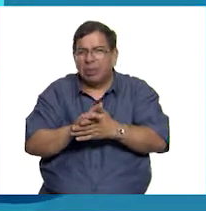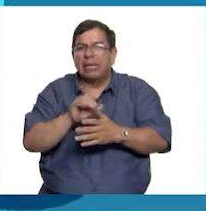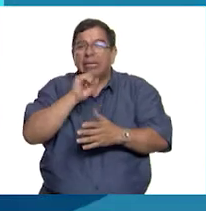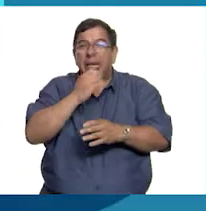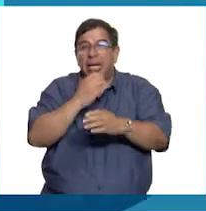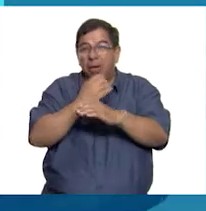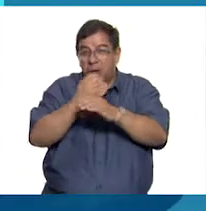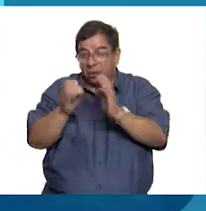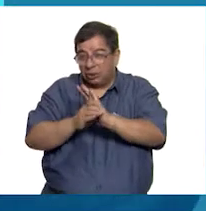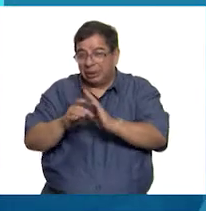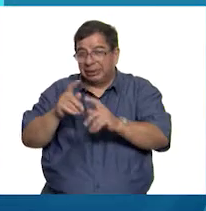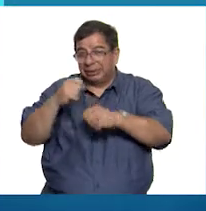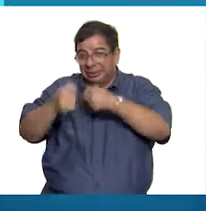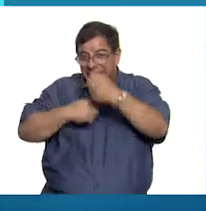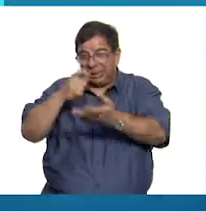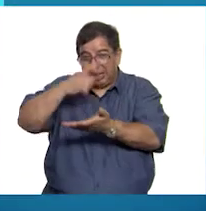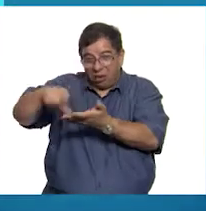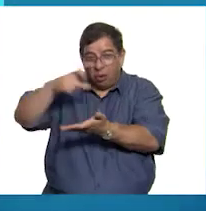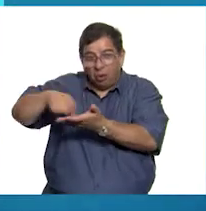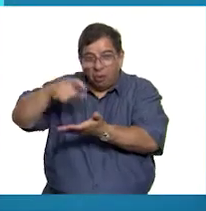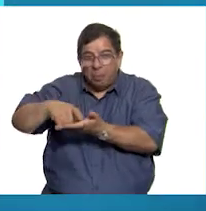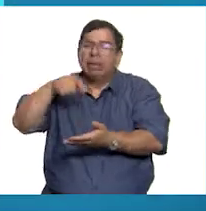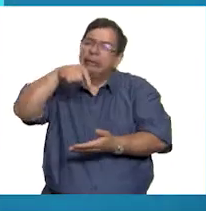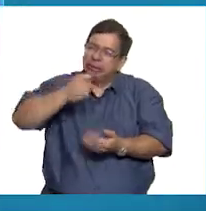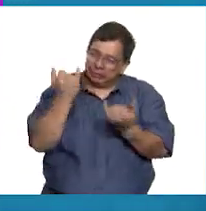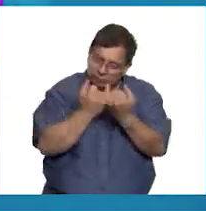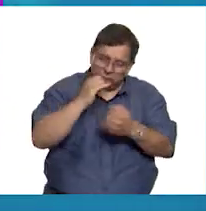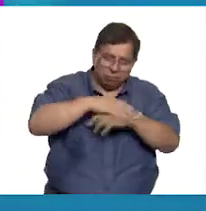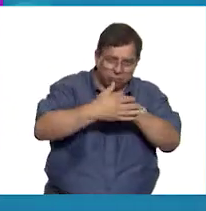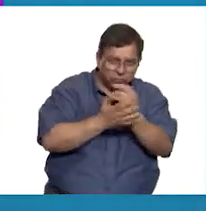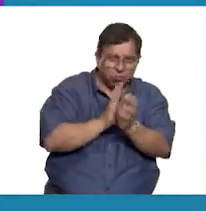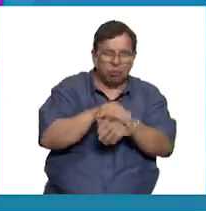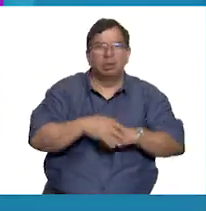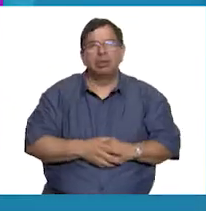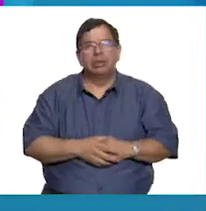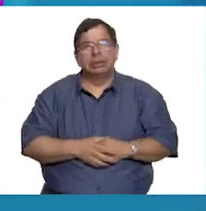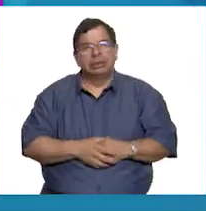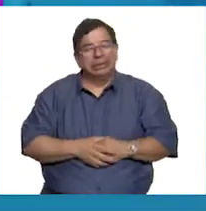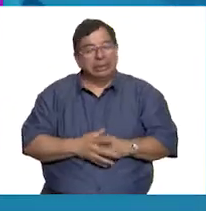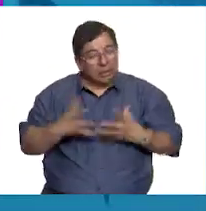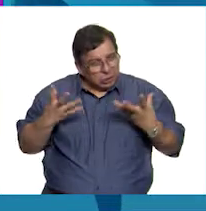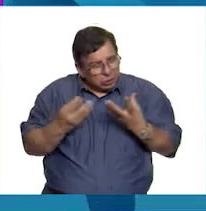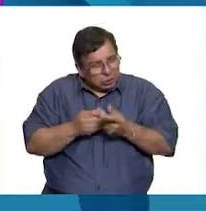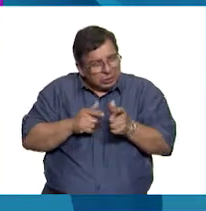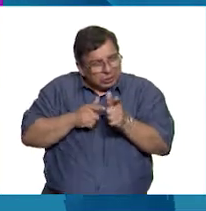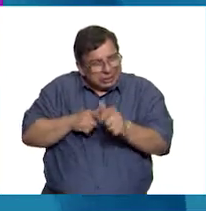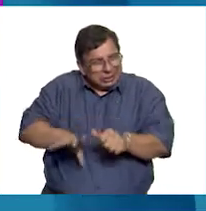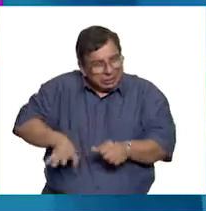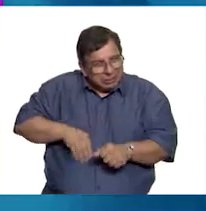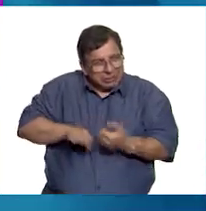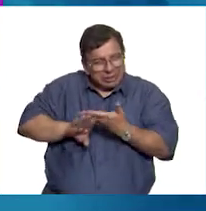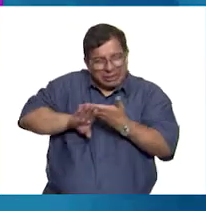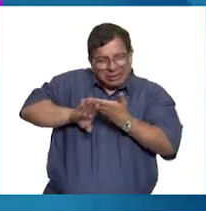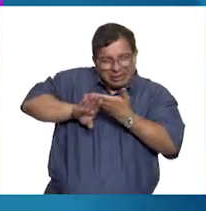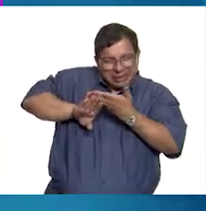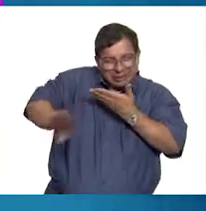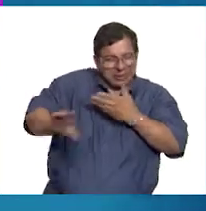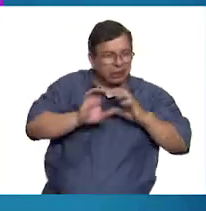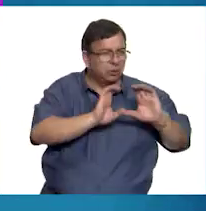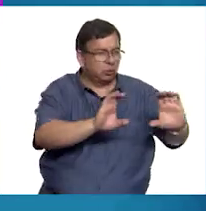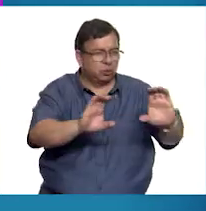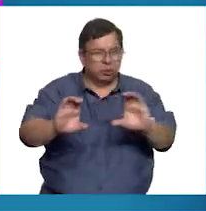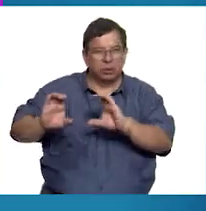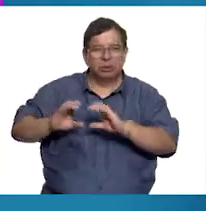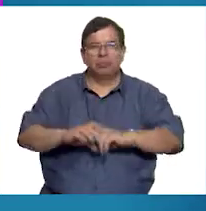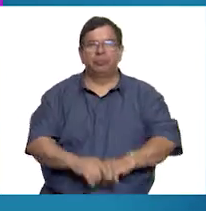cosas que compres en la tienda o en el supermercado. Sigamos luchando juntos contra este virus cuidándonos los unos